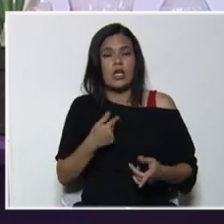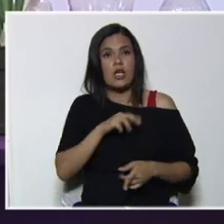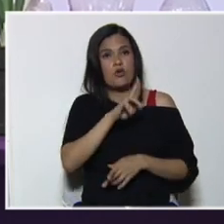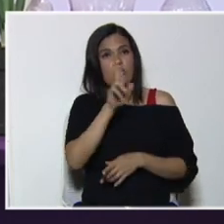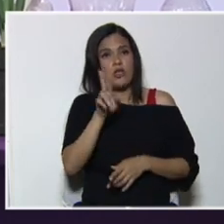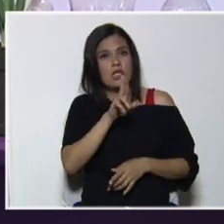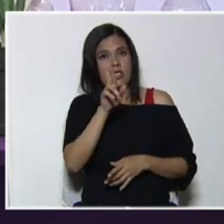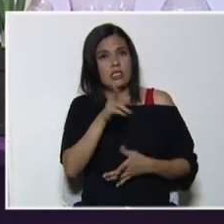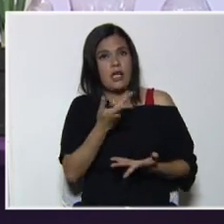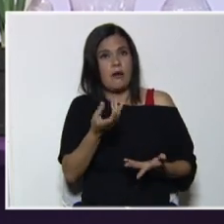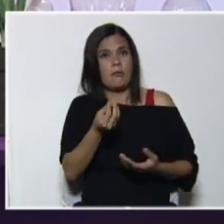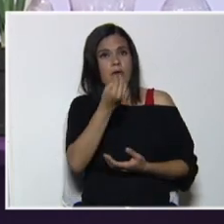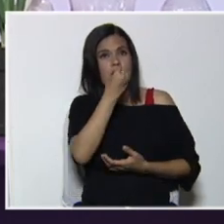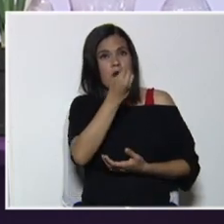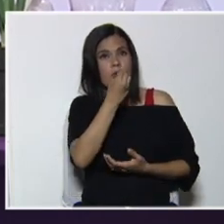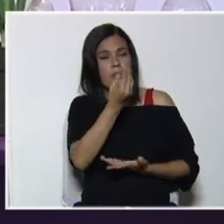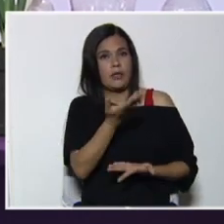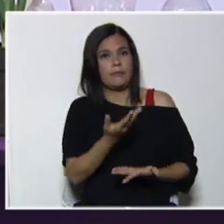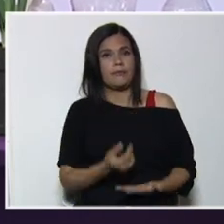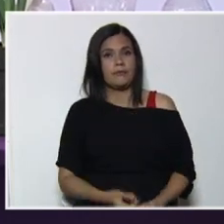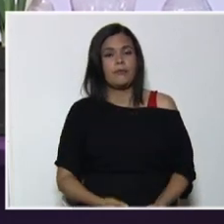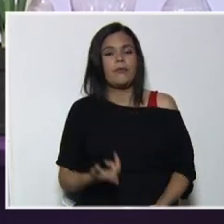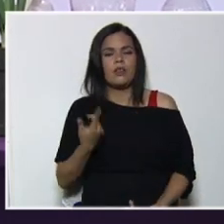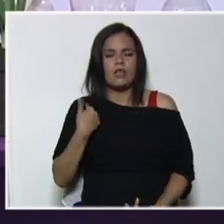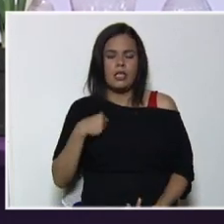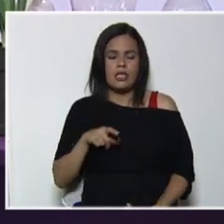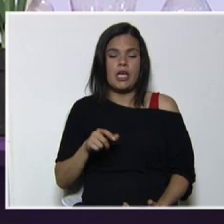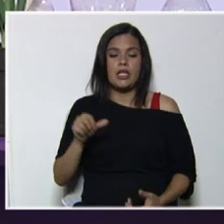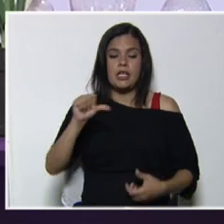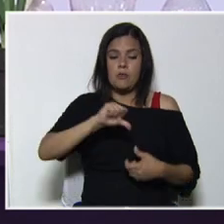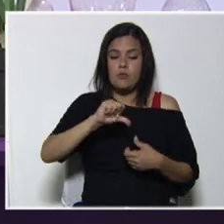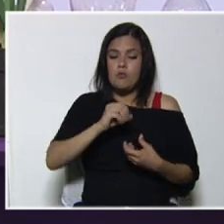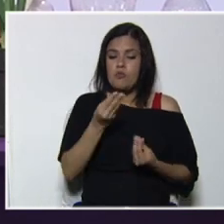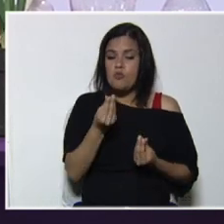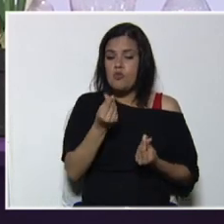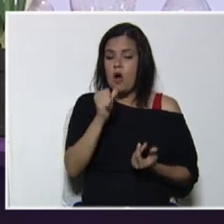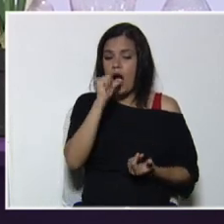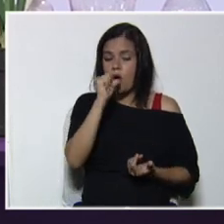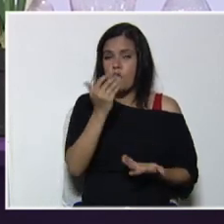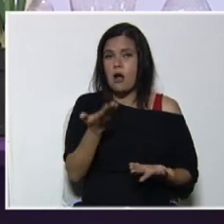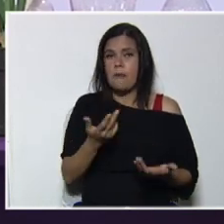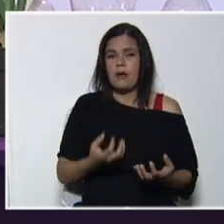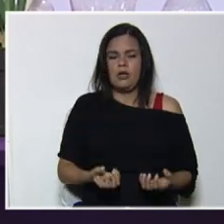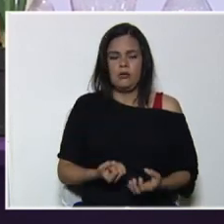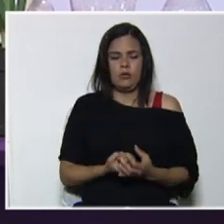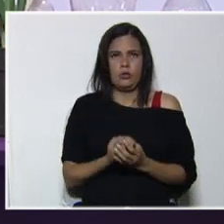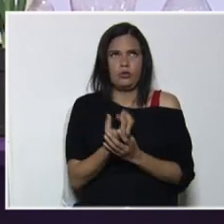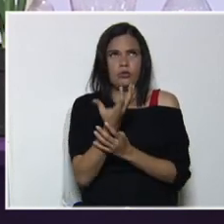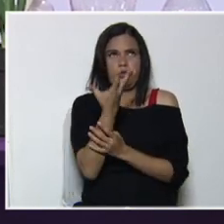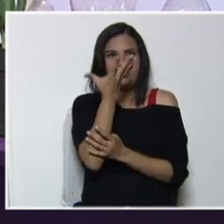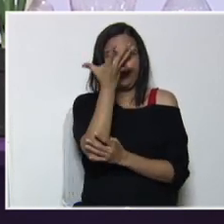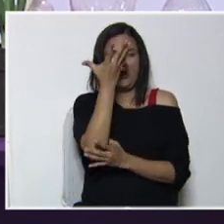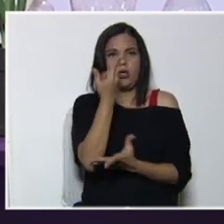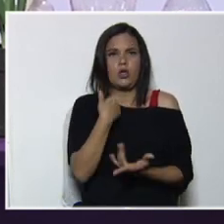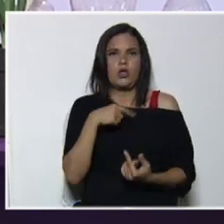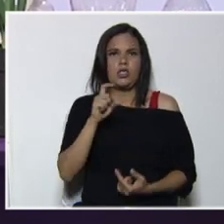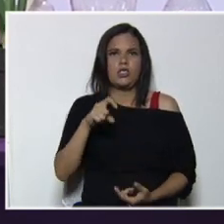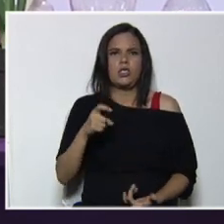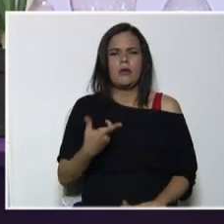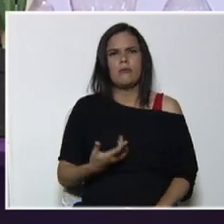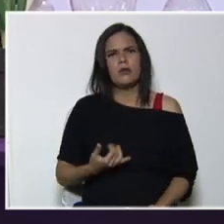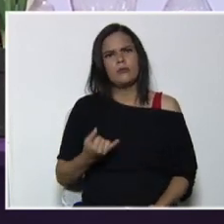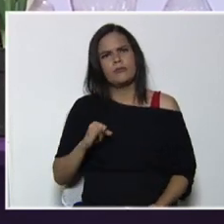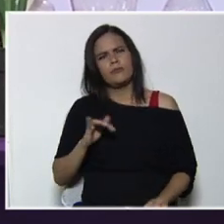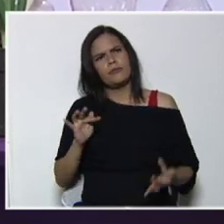utilizaban se utilizan para la alimentación, tenían que agregarle suficiente agua para que pudieran crecer lo suficiente. Pero hay un detalle, cuando